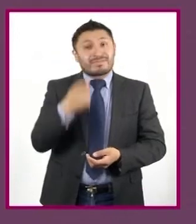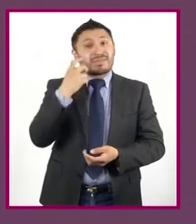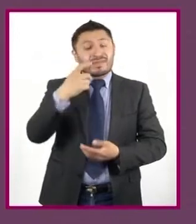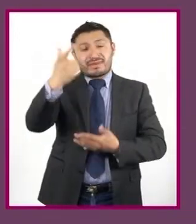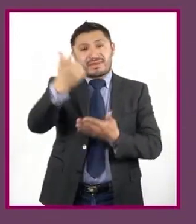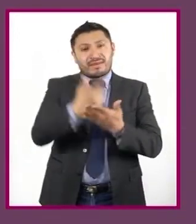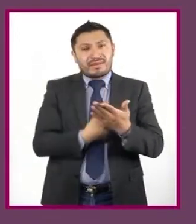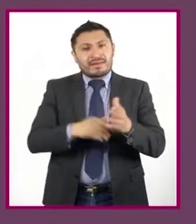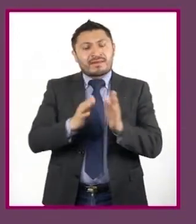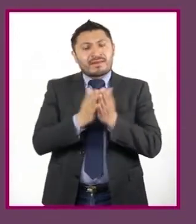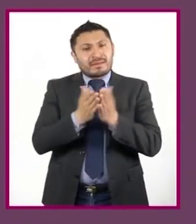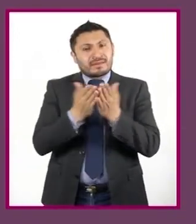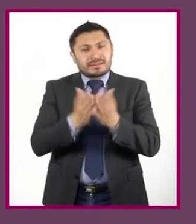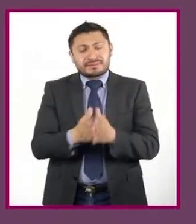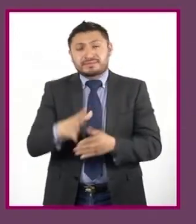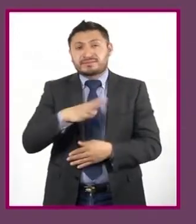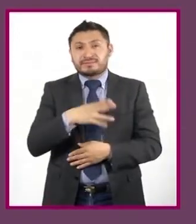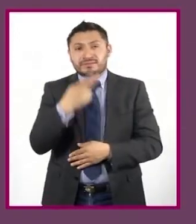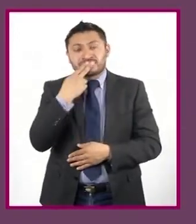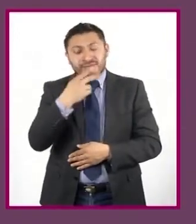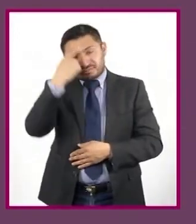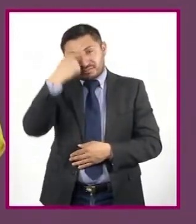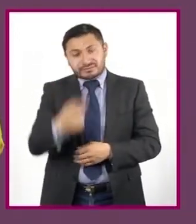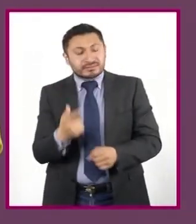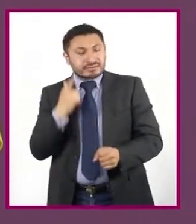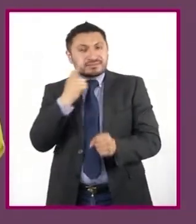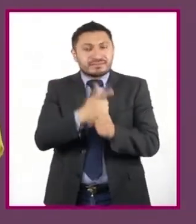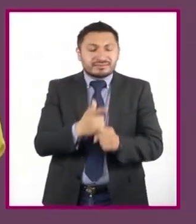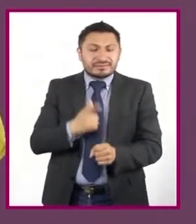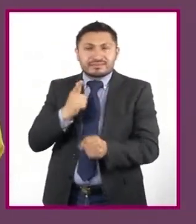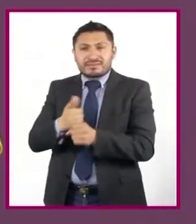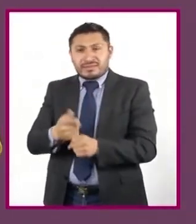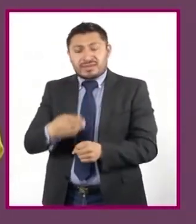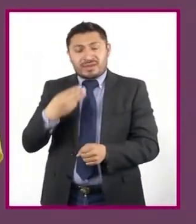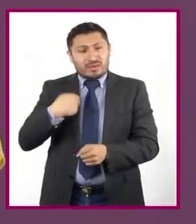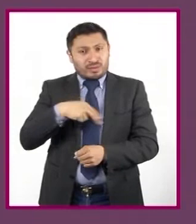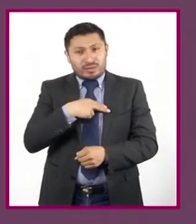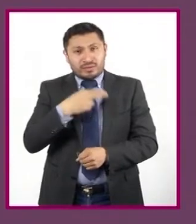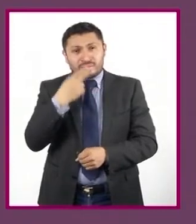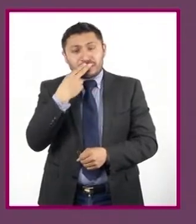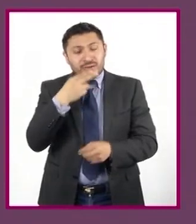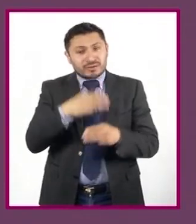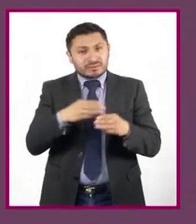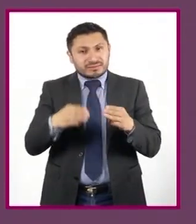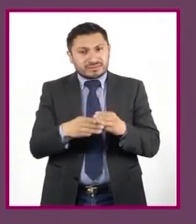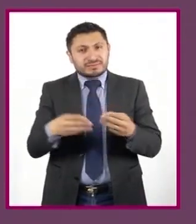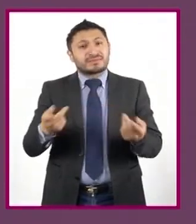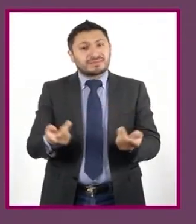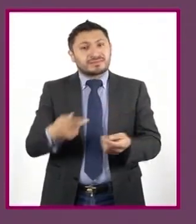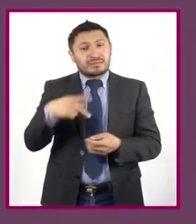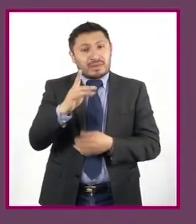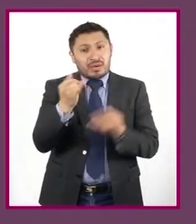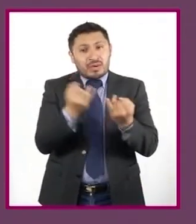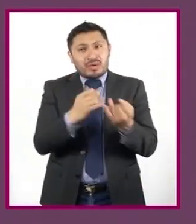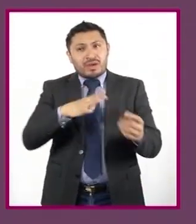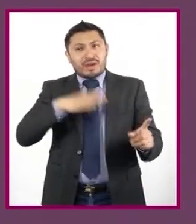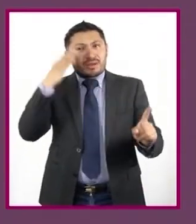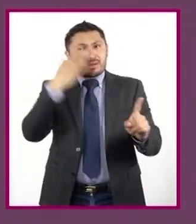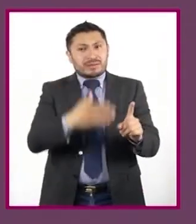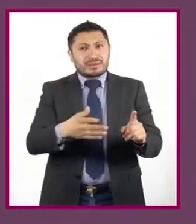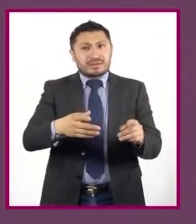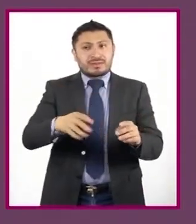referencias bibliográficas se utilizan para ubicar el material que ocupamos, pero también tienen el propósito de evitar el